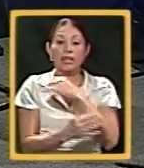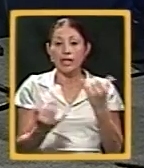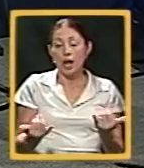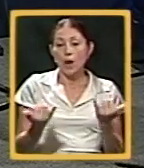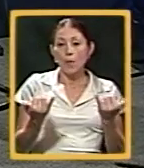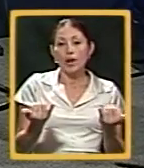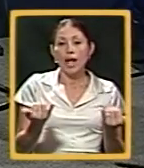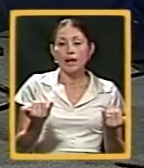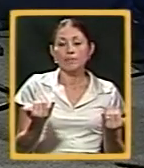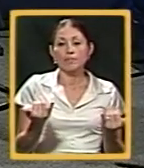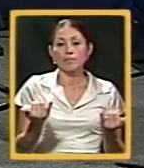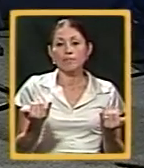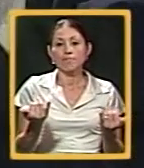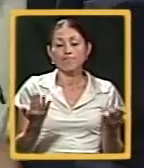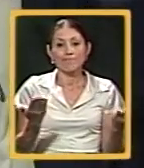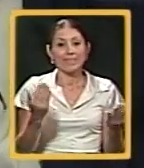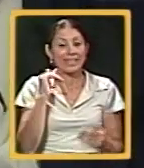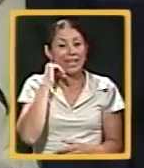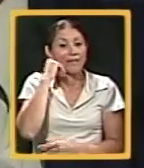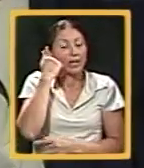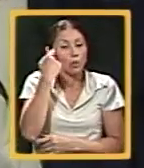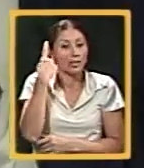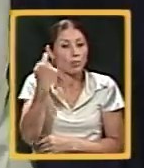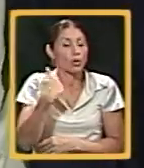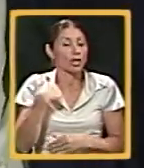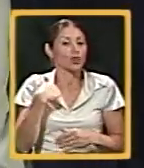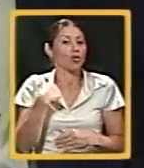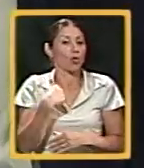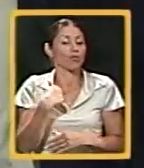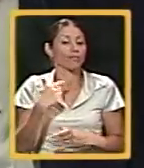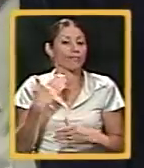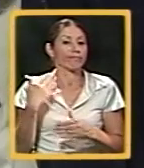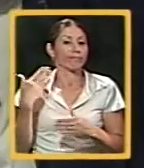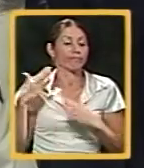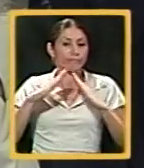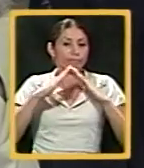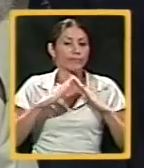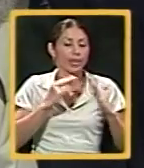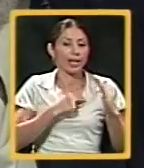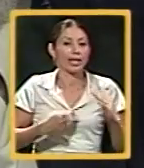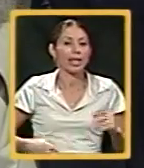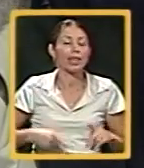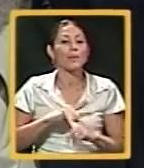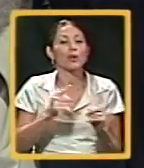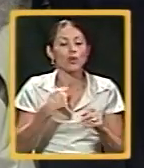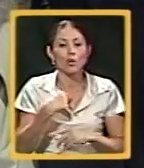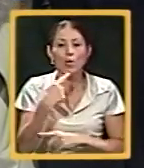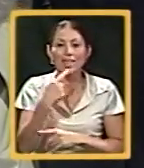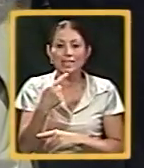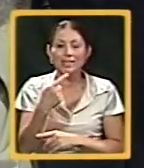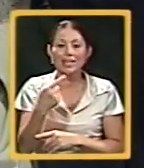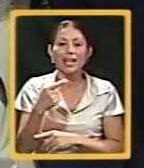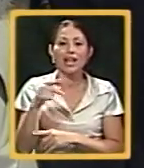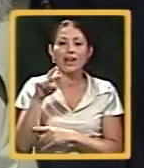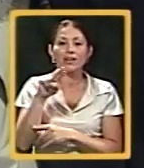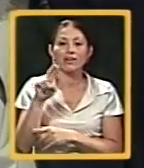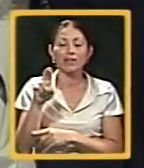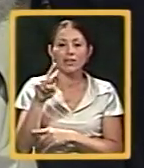que qué vergüenza por herediano, pero lo que voy a decir, bueno, el rector Arias es